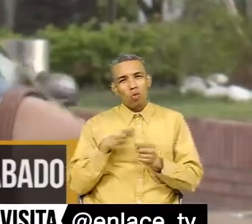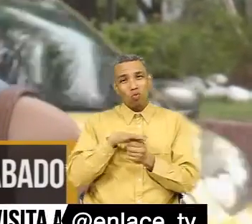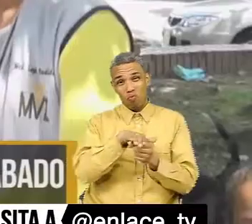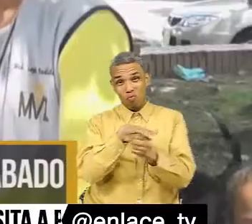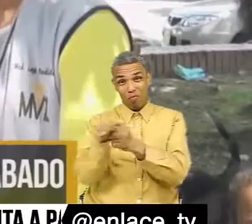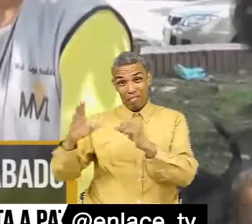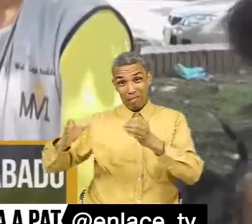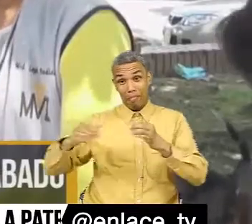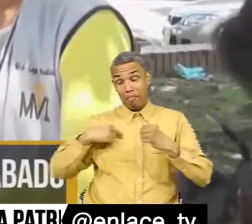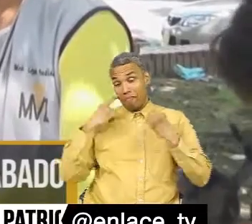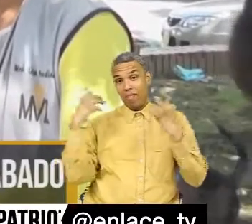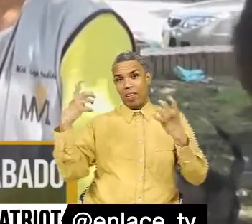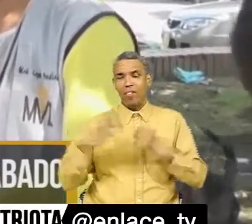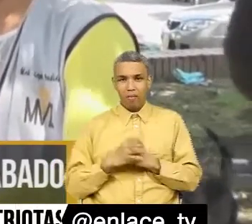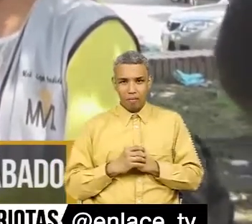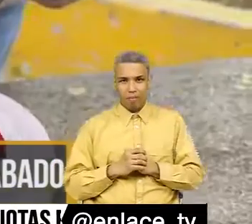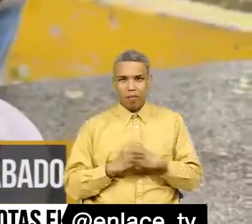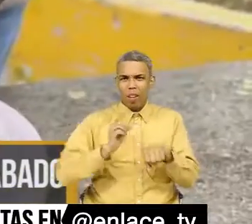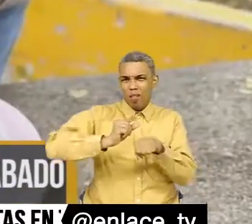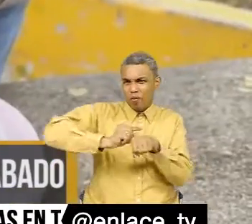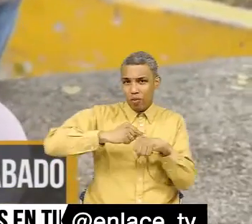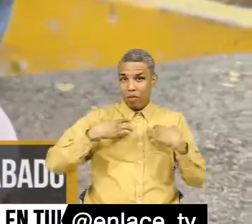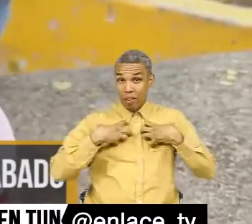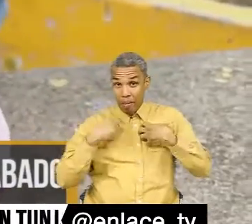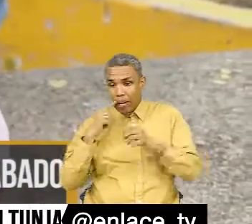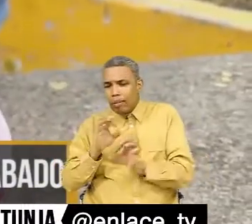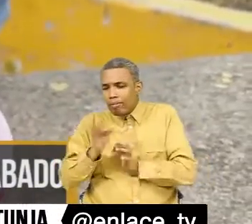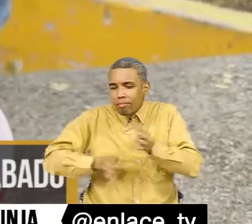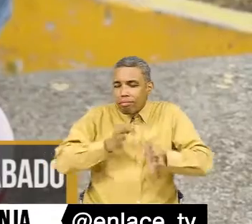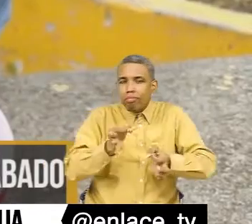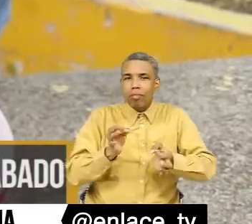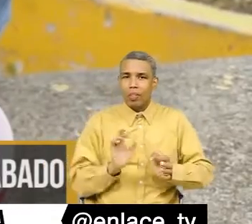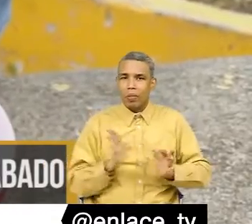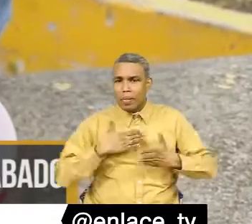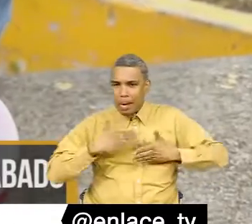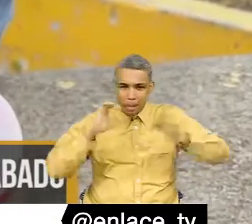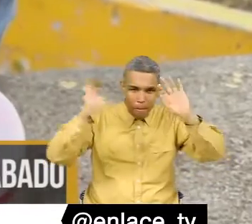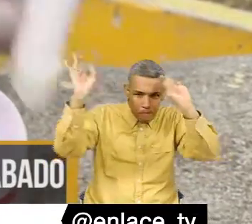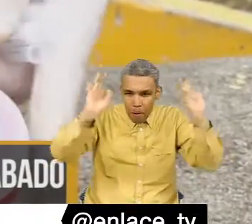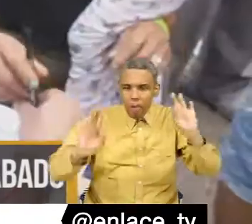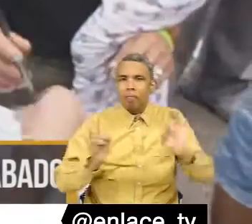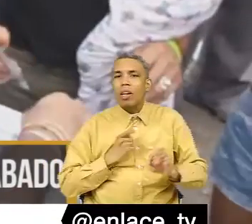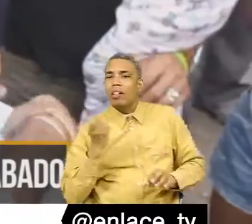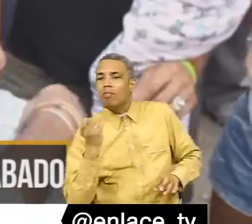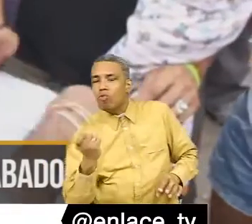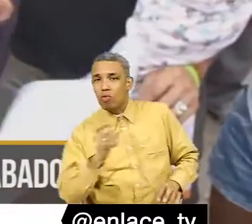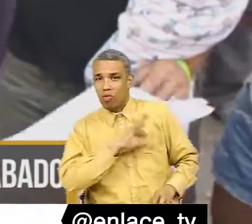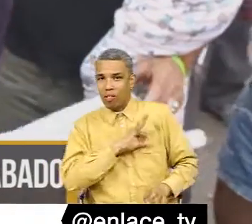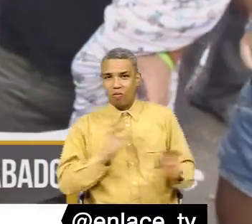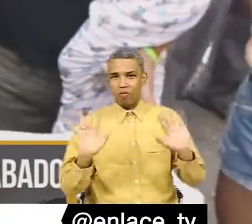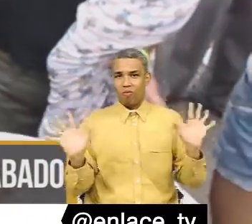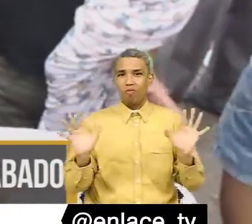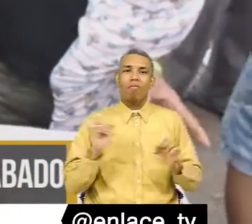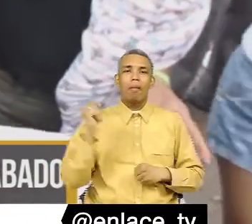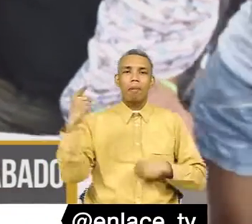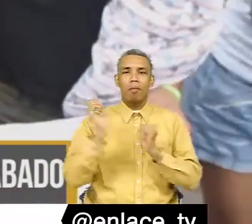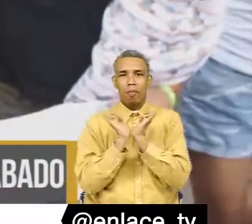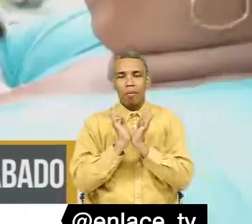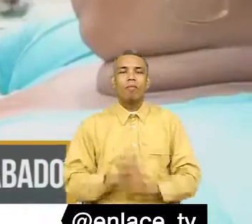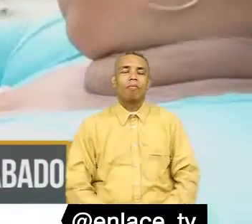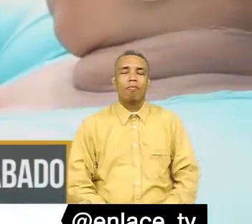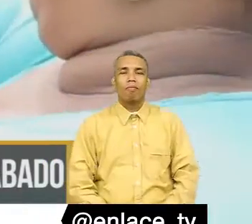más grande. Los animalistas independientes tienen ya todo dispuesto para habilitar el punto el sábado 17 de septiembre en la polideportiva del